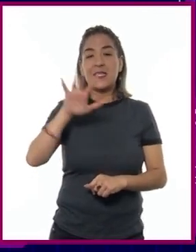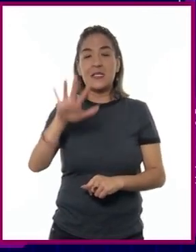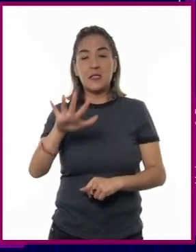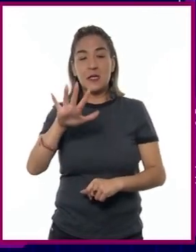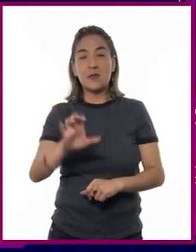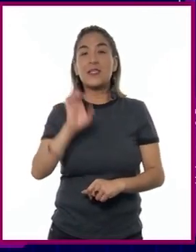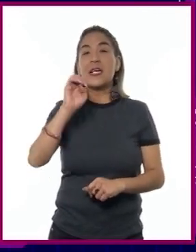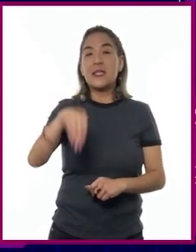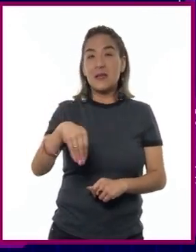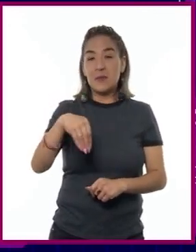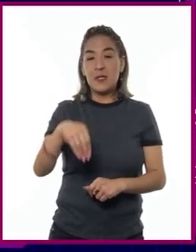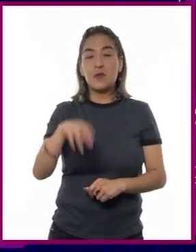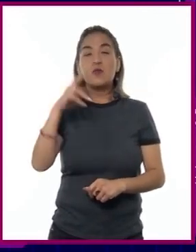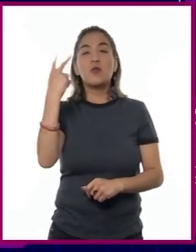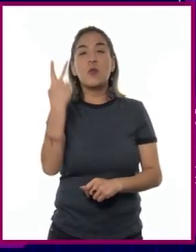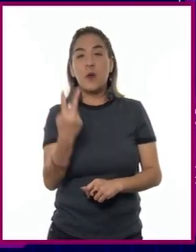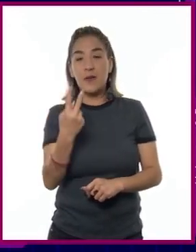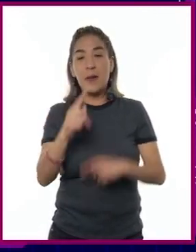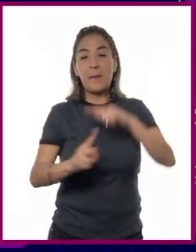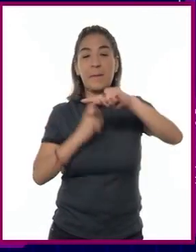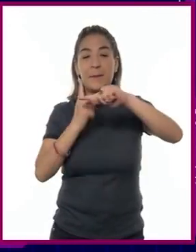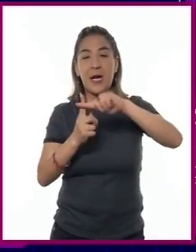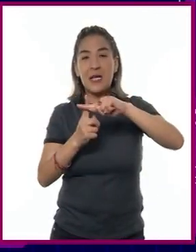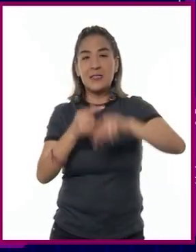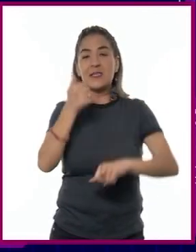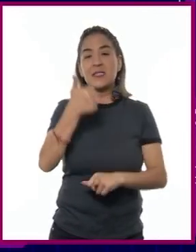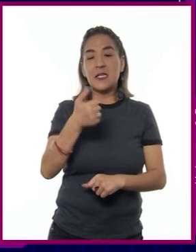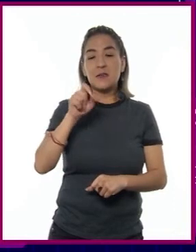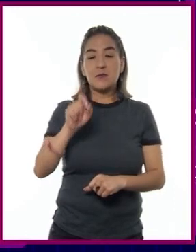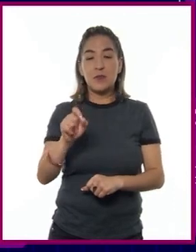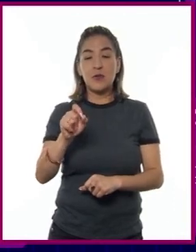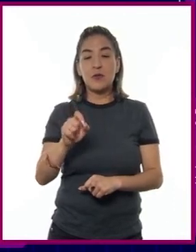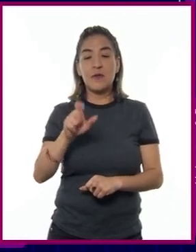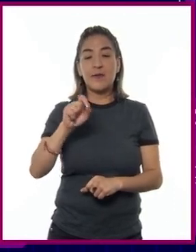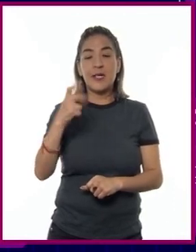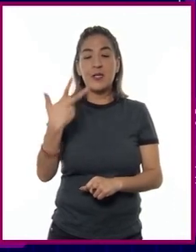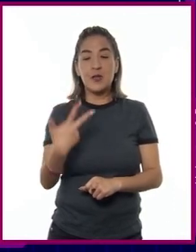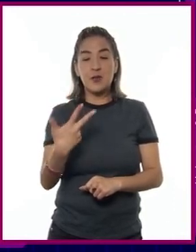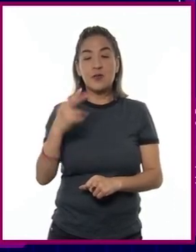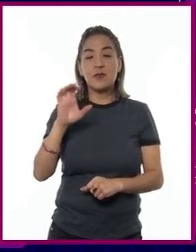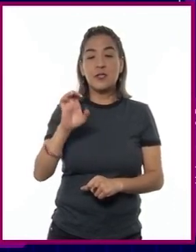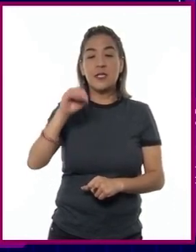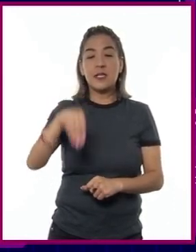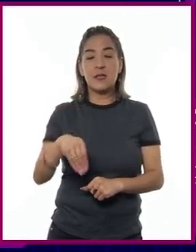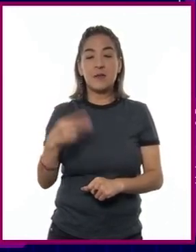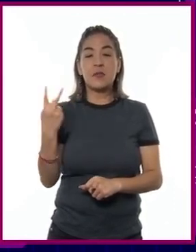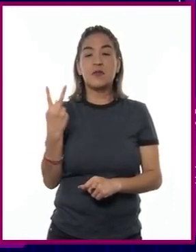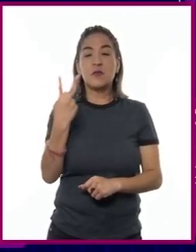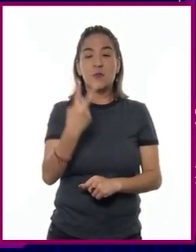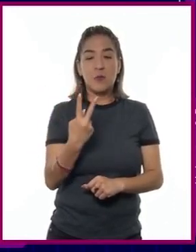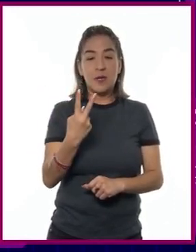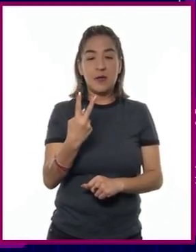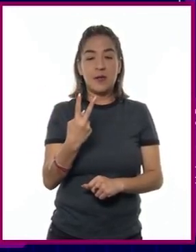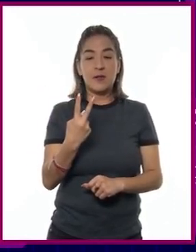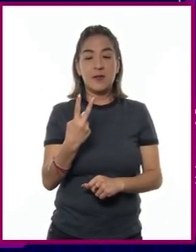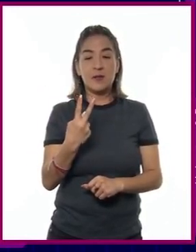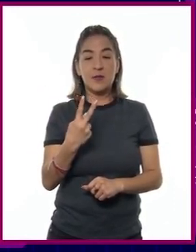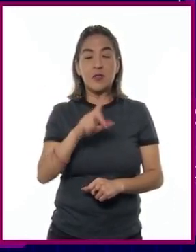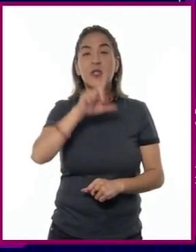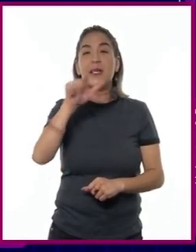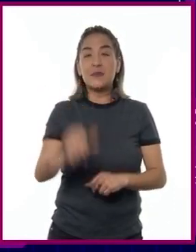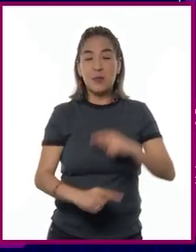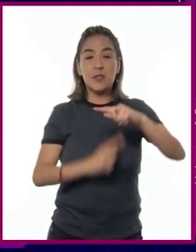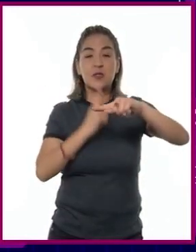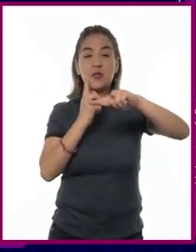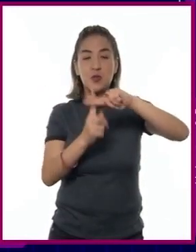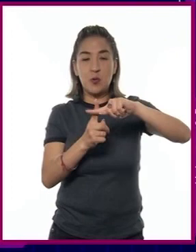588.75 centímetros cuadrados más 6.28 centímetros cuadrados. Al sumar,